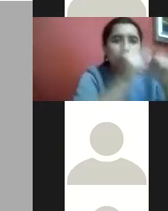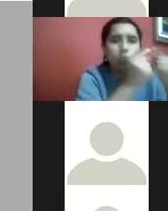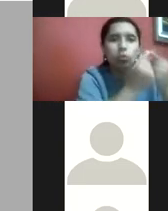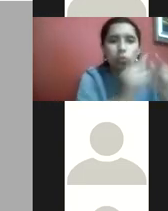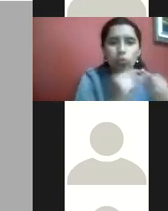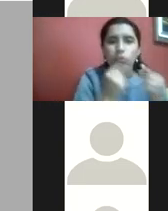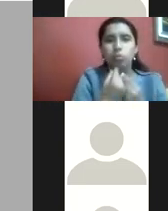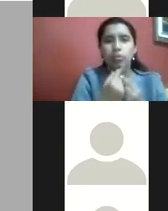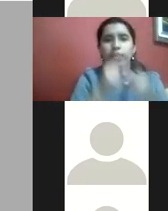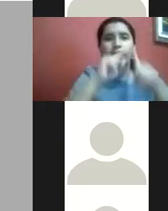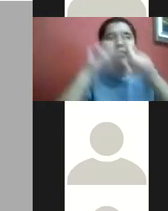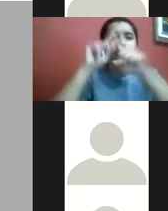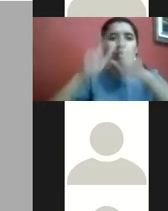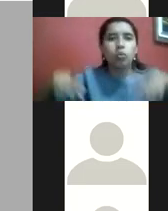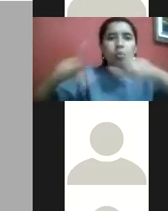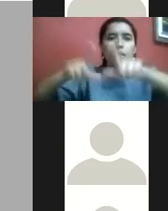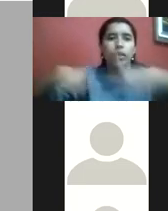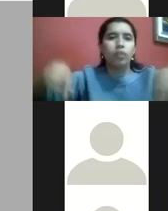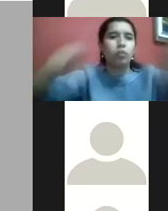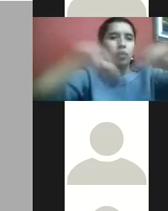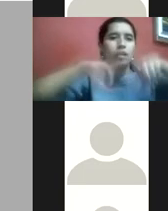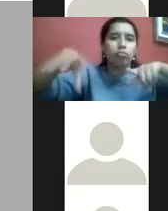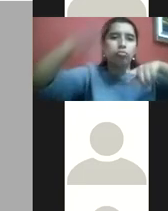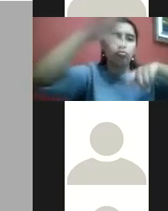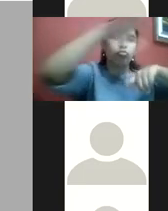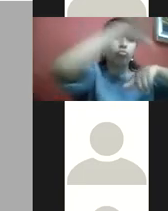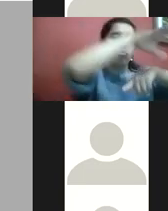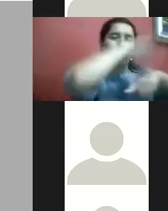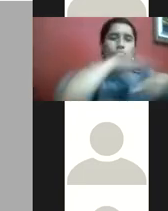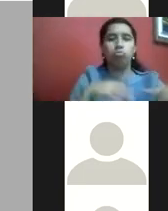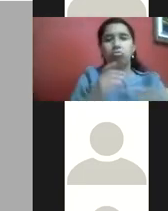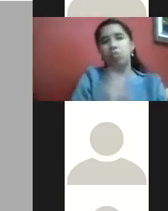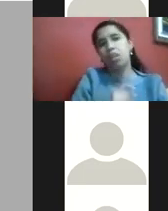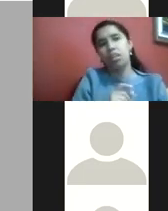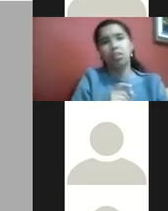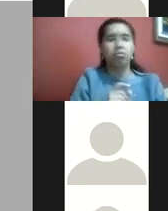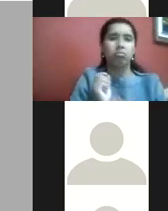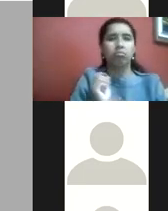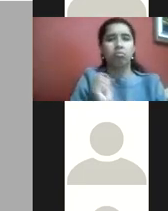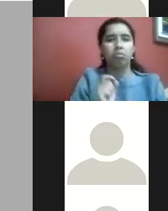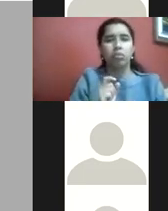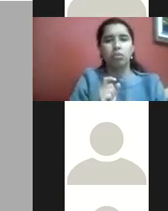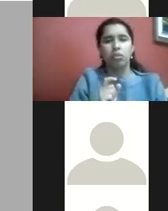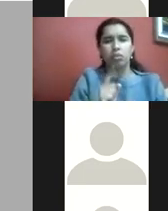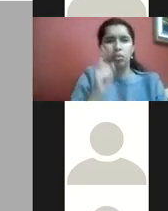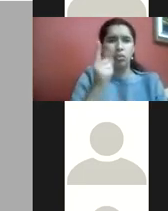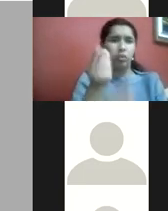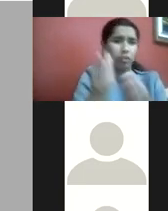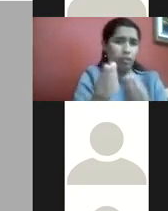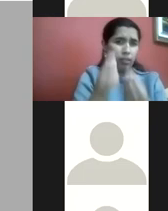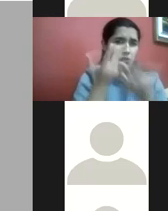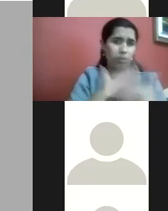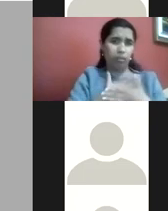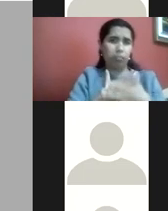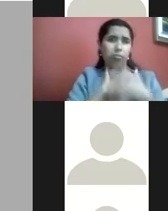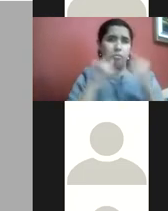a diversos lugares, y tomásemos únicamente la información de mi grupo para